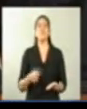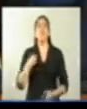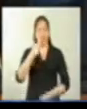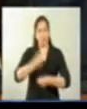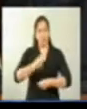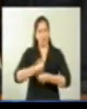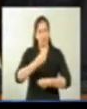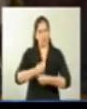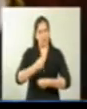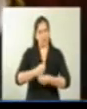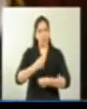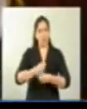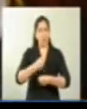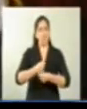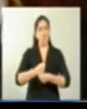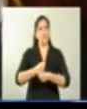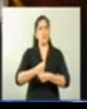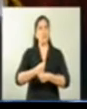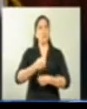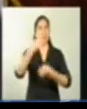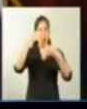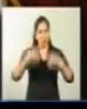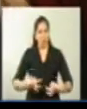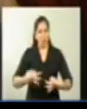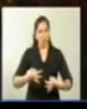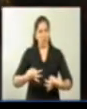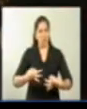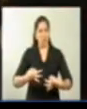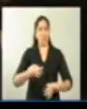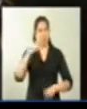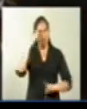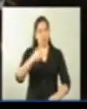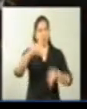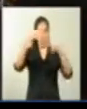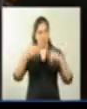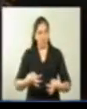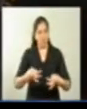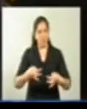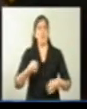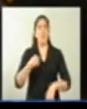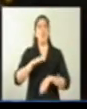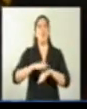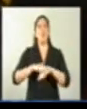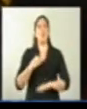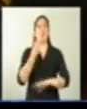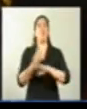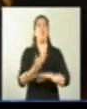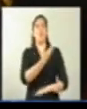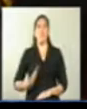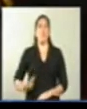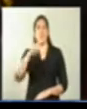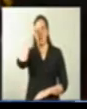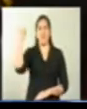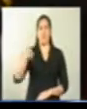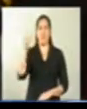desempeñar con lealtad y honestidad el cargo de presidente de la Nación